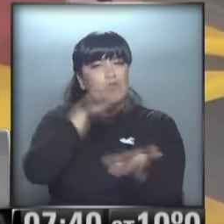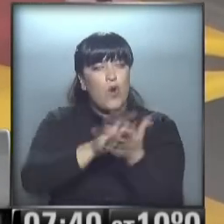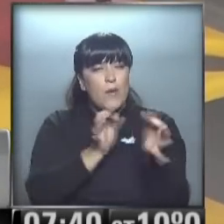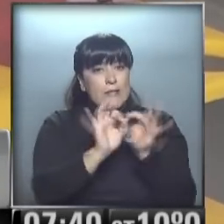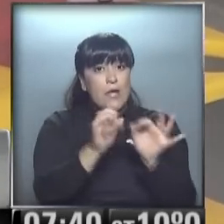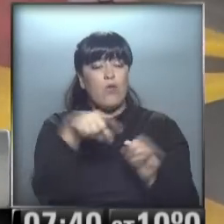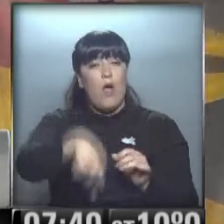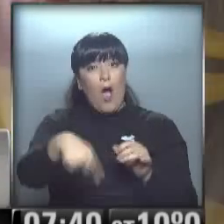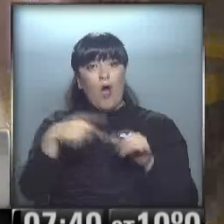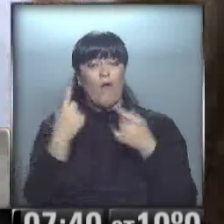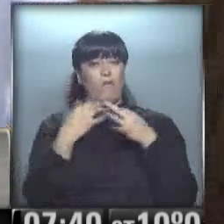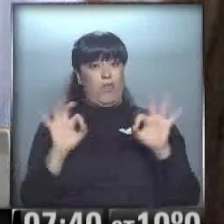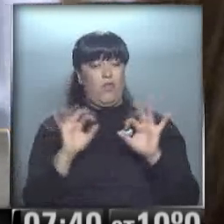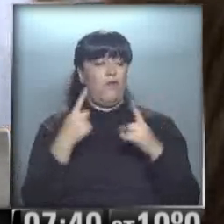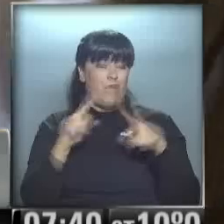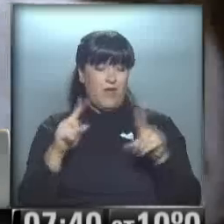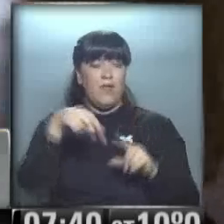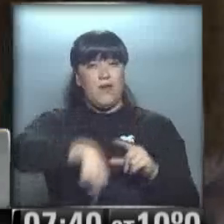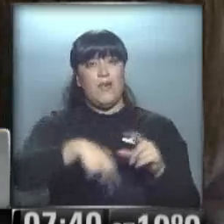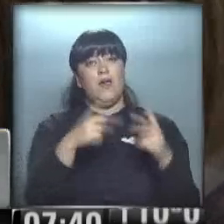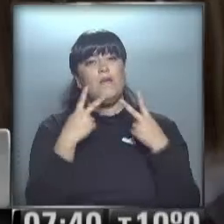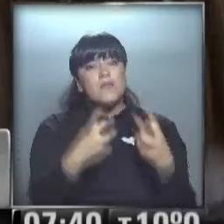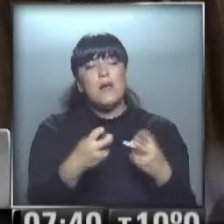Lo novedoso de nuestro tratamiento es que nosotros logramos